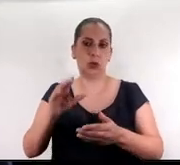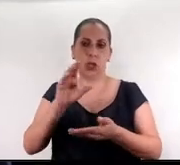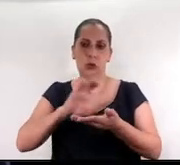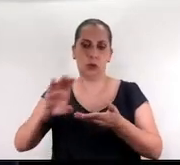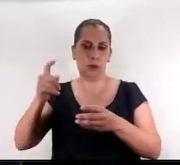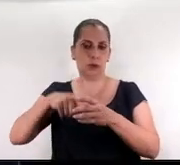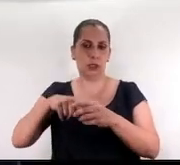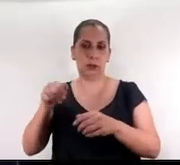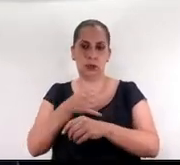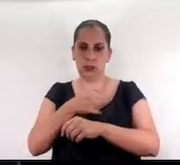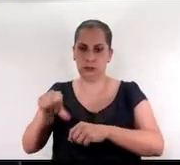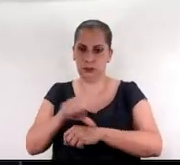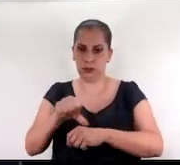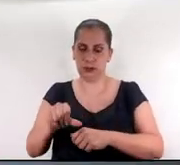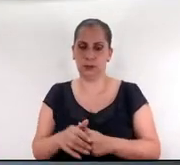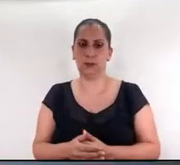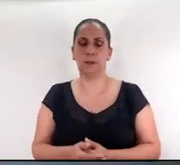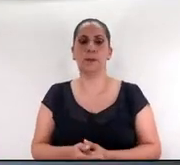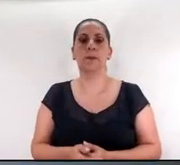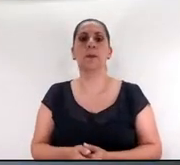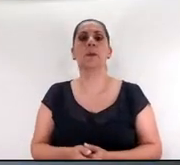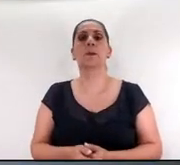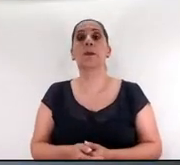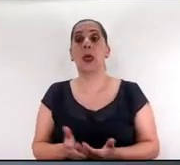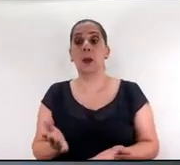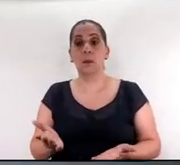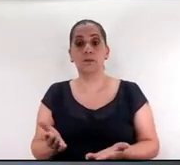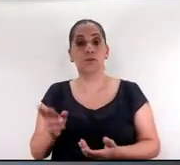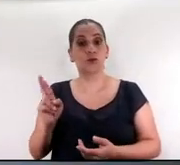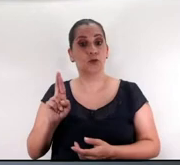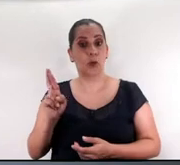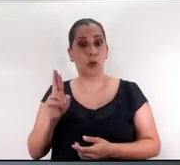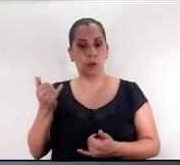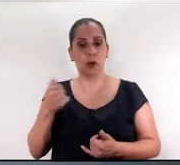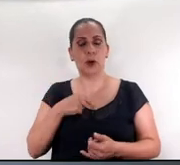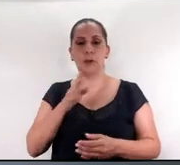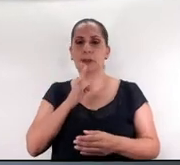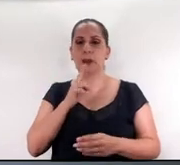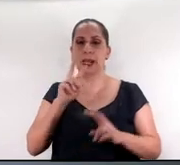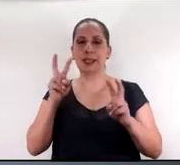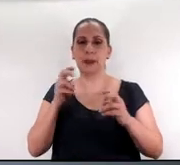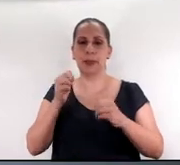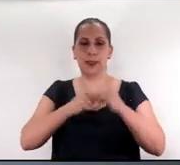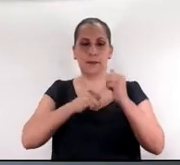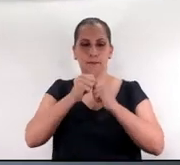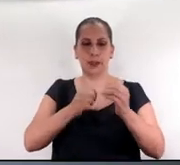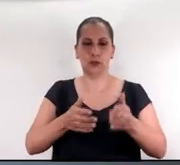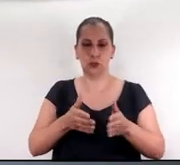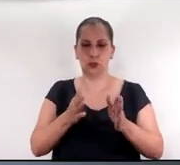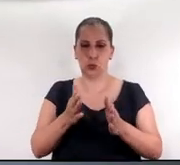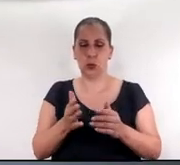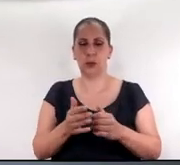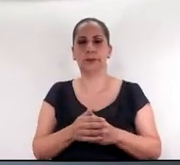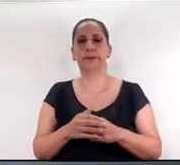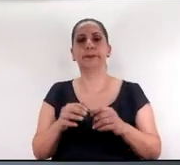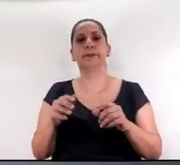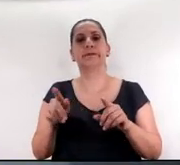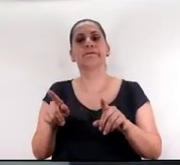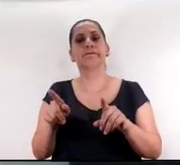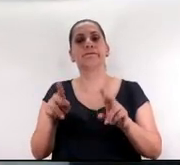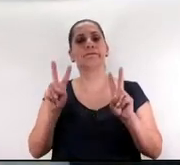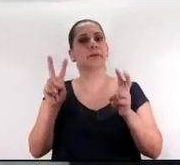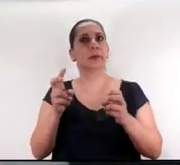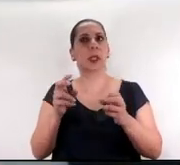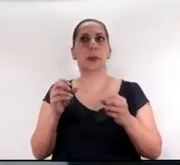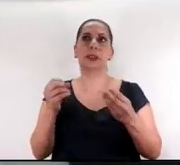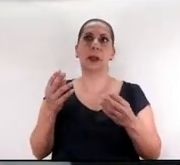Ingenieros y Arquitectos. Bueno. Don Rodolfo, ahora vamos a pasar al tema de infraestructura, que es un tema que además está